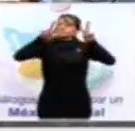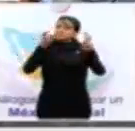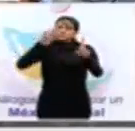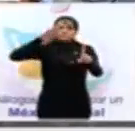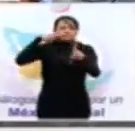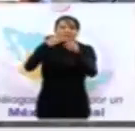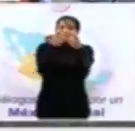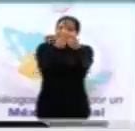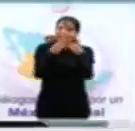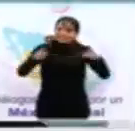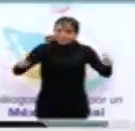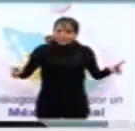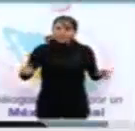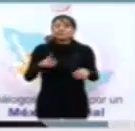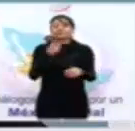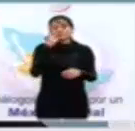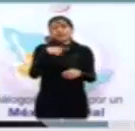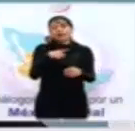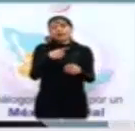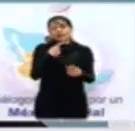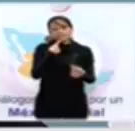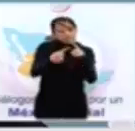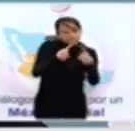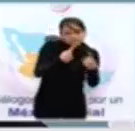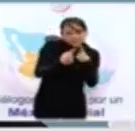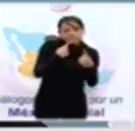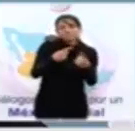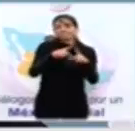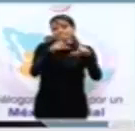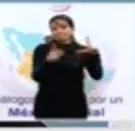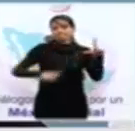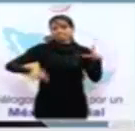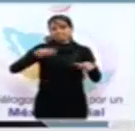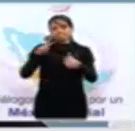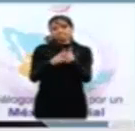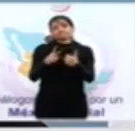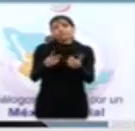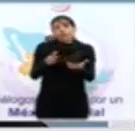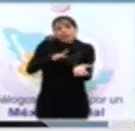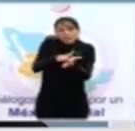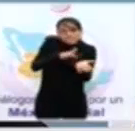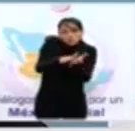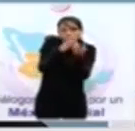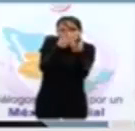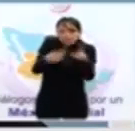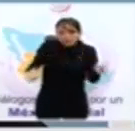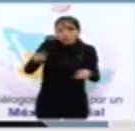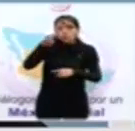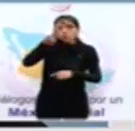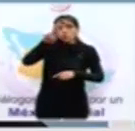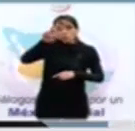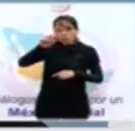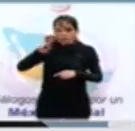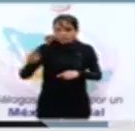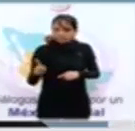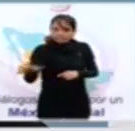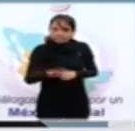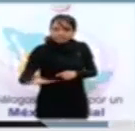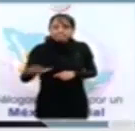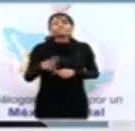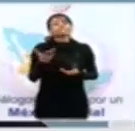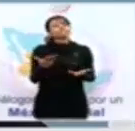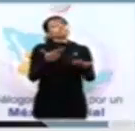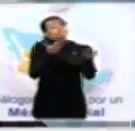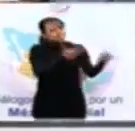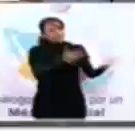tarde. En esta mesa sobre diálogos públicos, desarrollo rural, iniciaríamos dando la palabra al senador